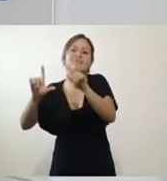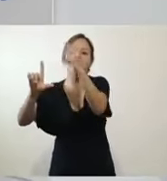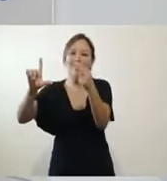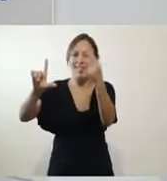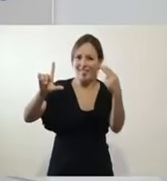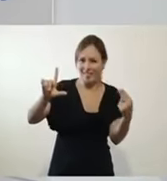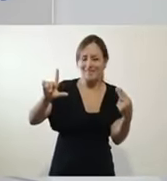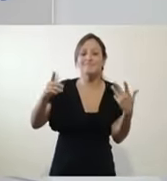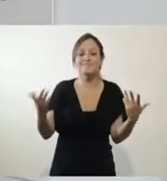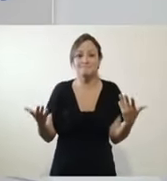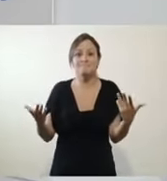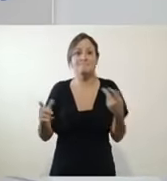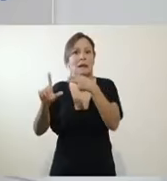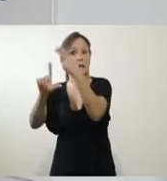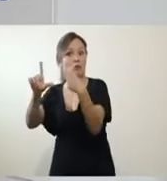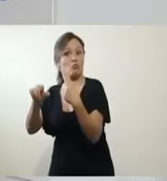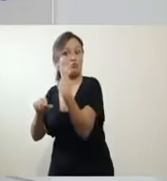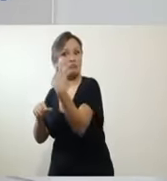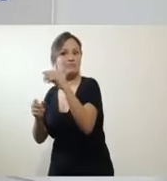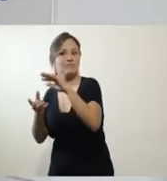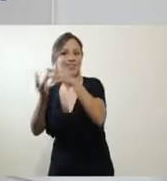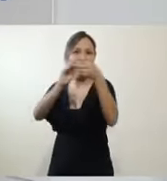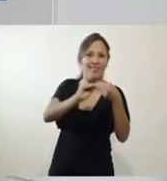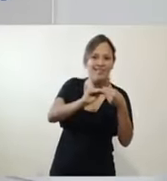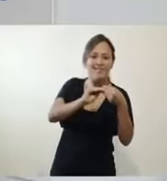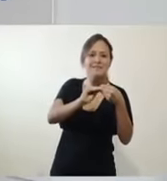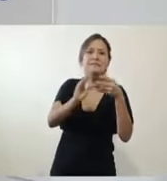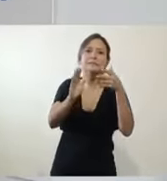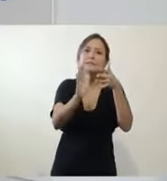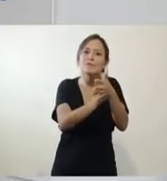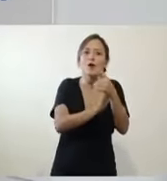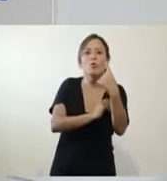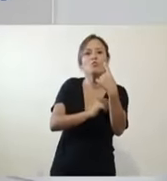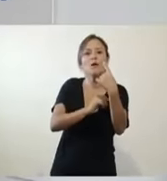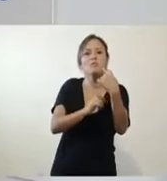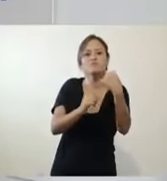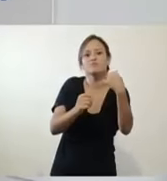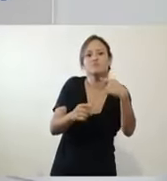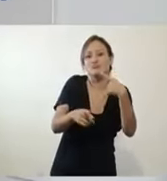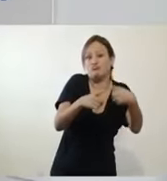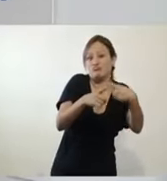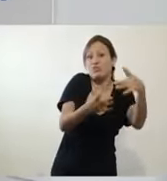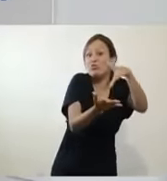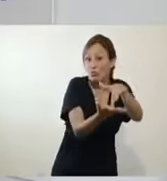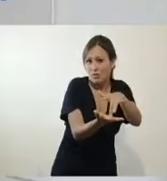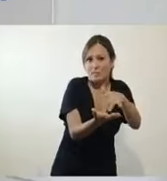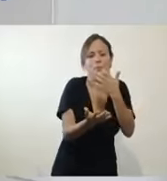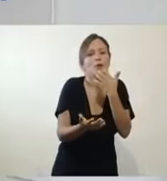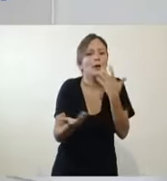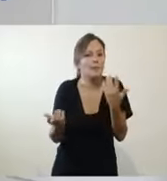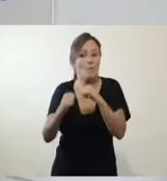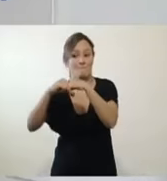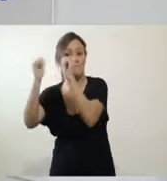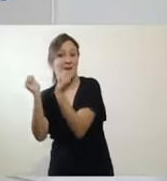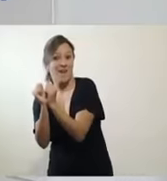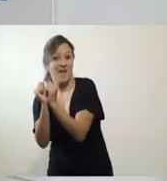un icono representa un incidente, una acción. Por ejemplo, la pelea